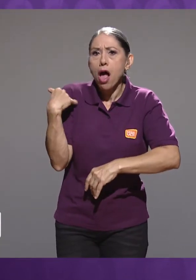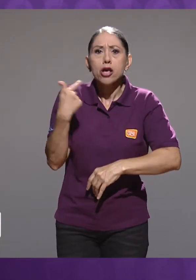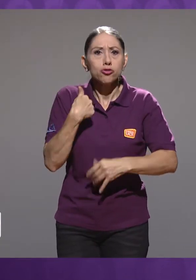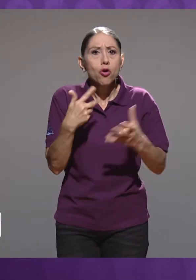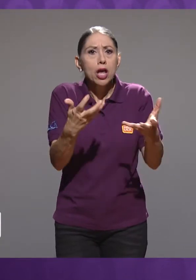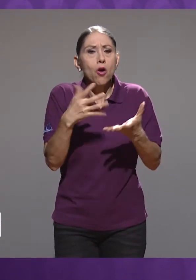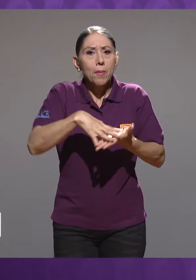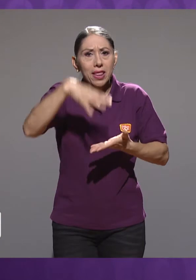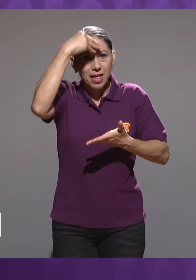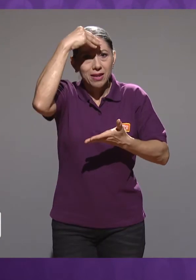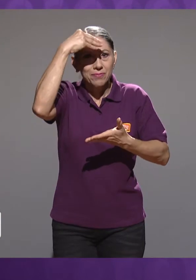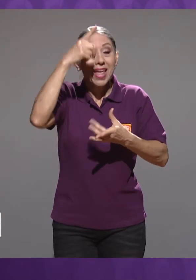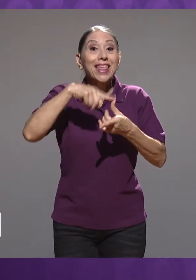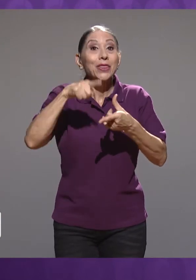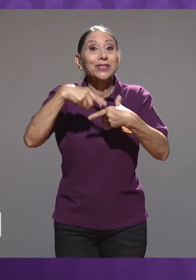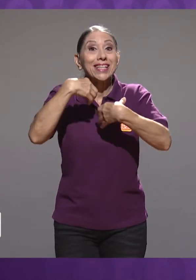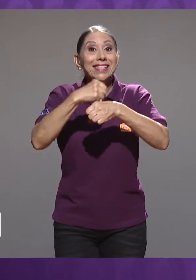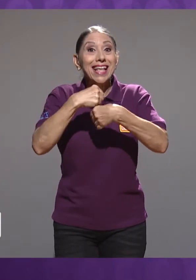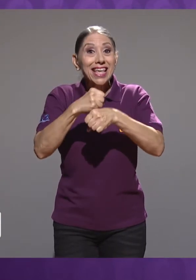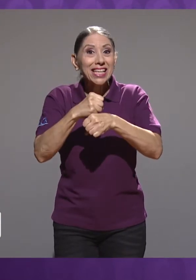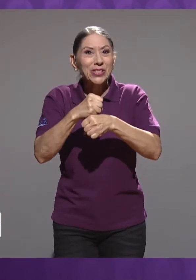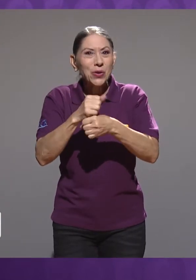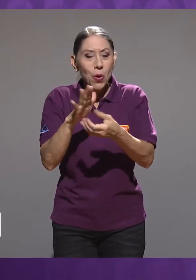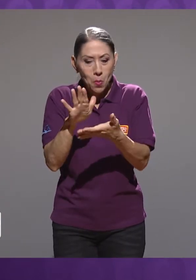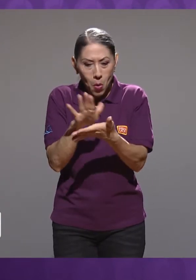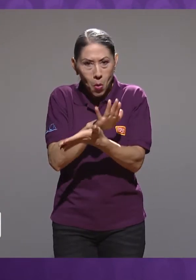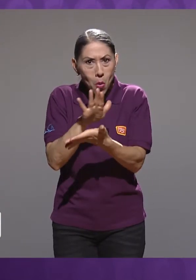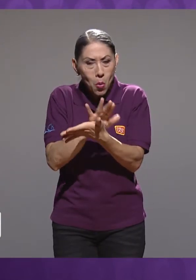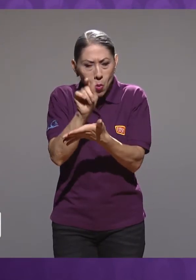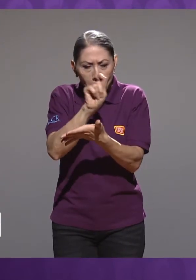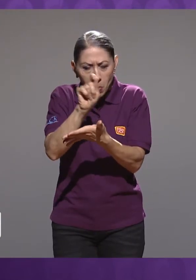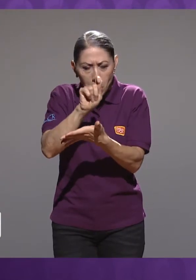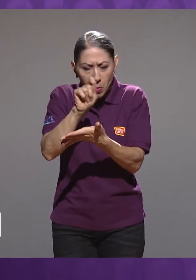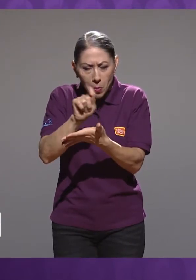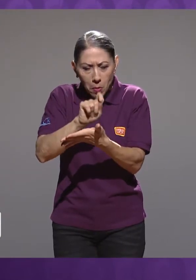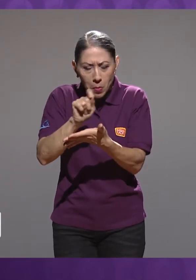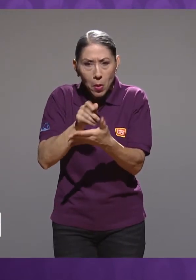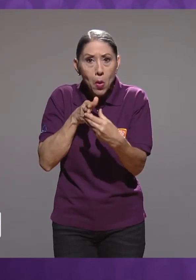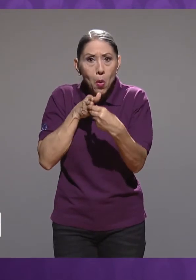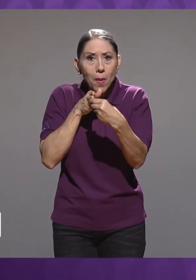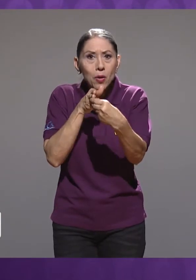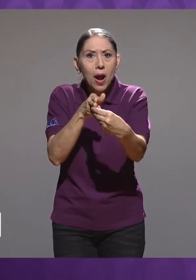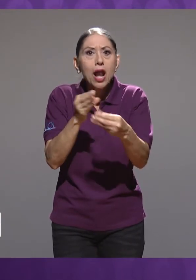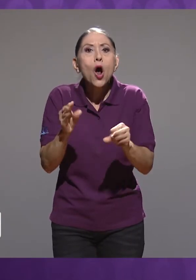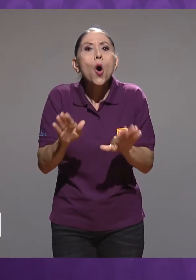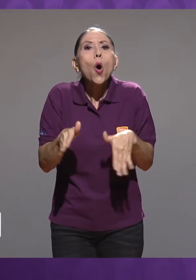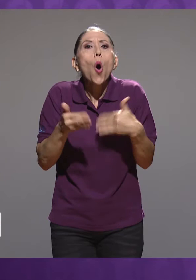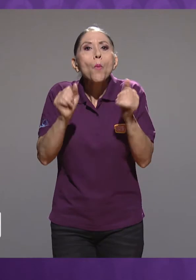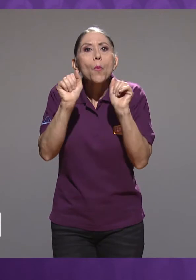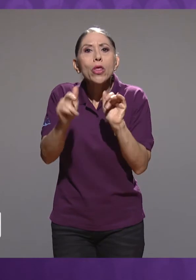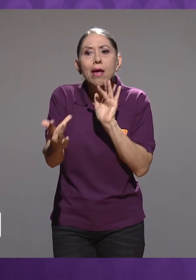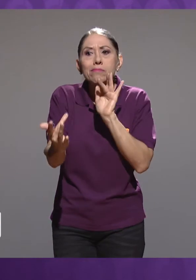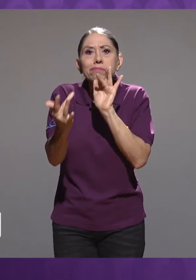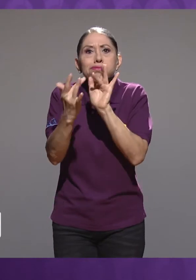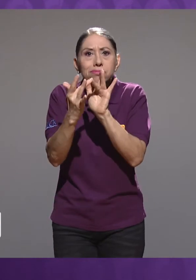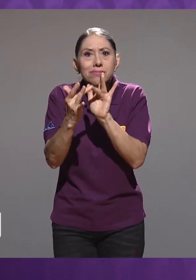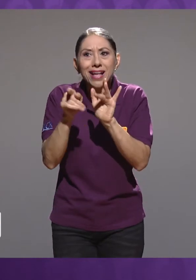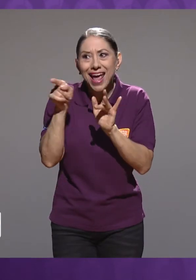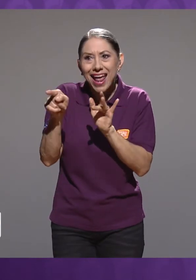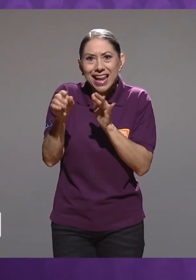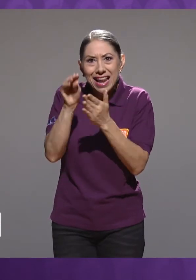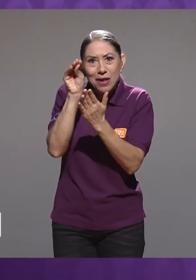quiero aprender y se hizo un manual en una hojita, en un cuaderno de cómo ingresar a un